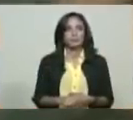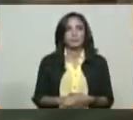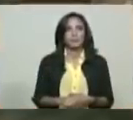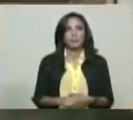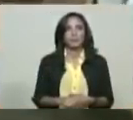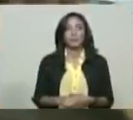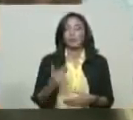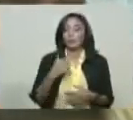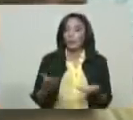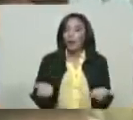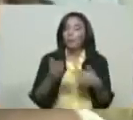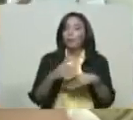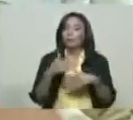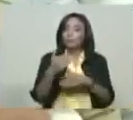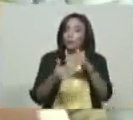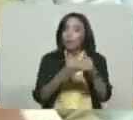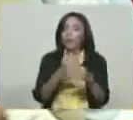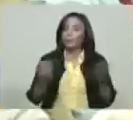Debemos avanzar